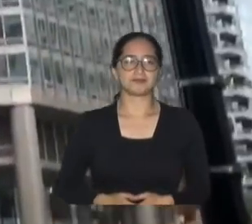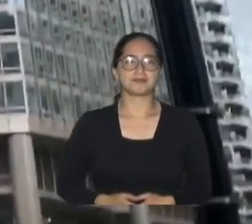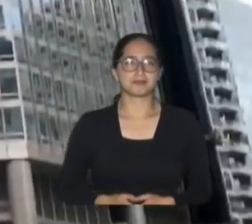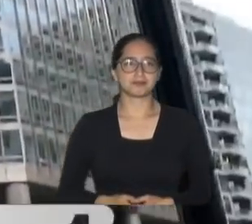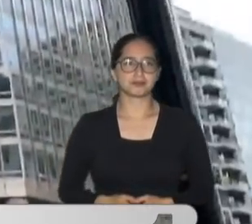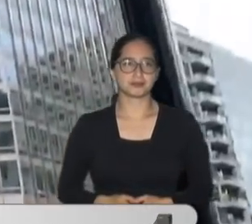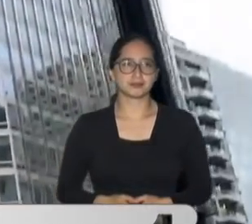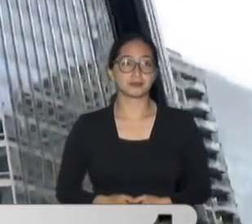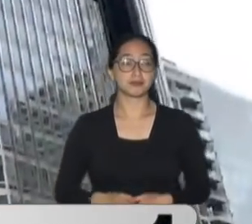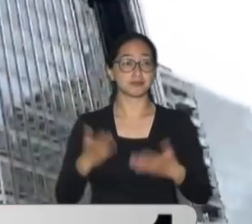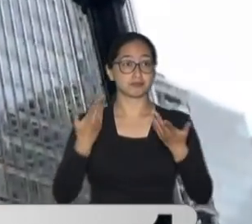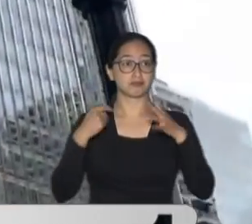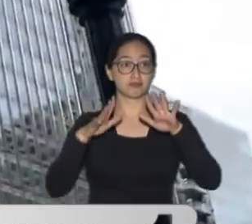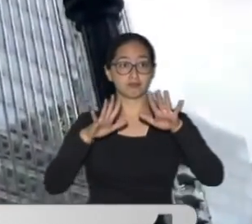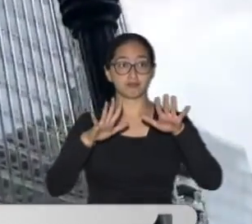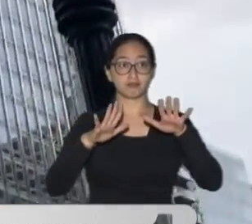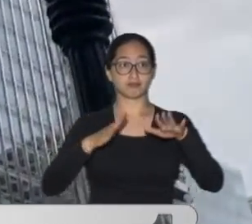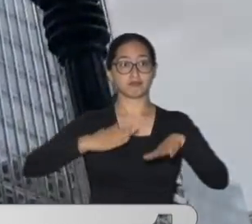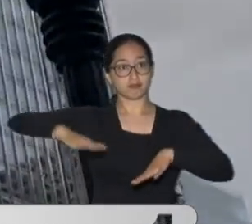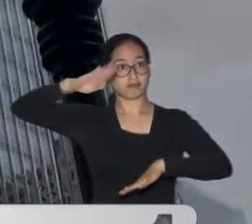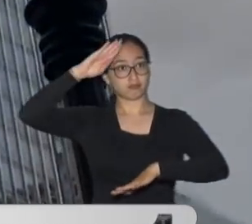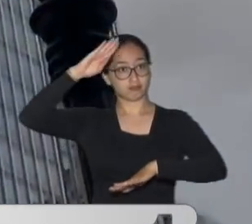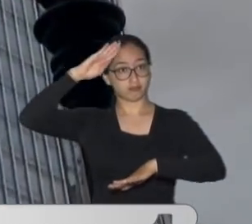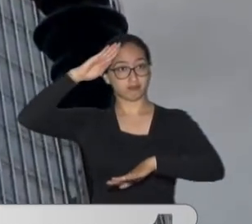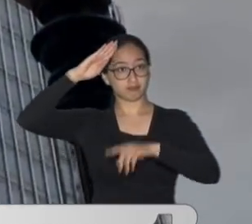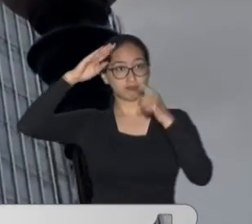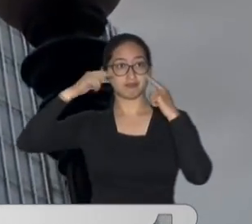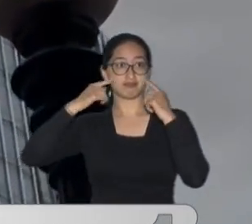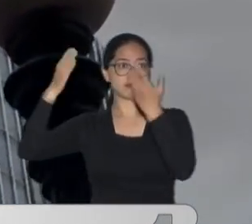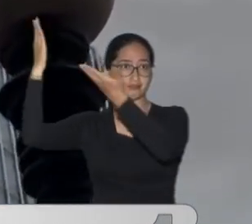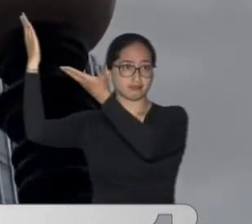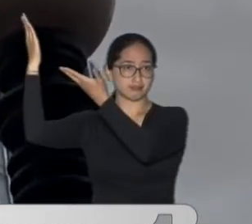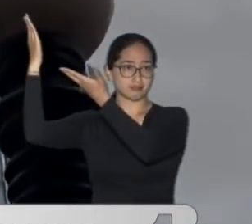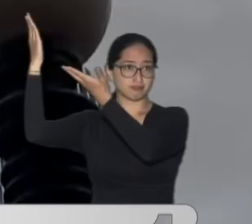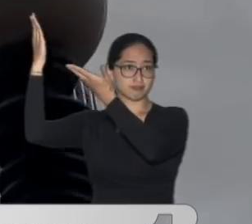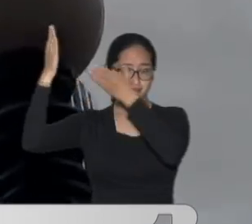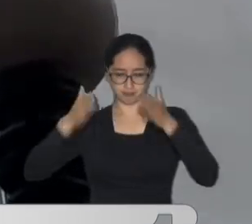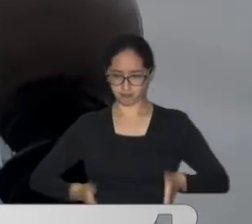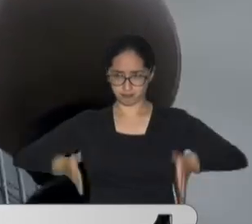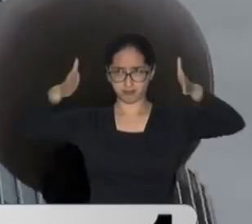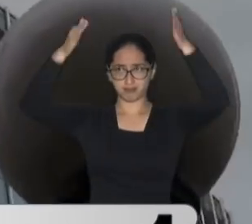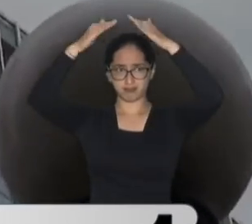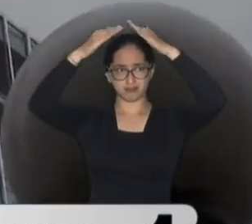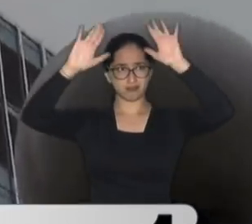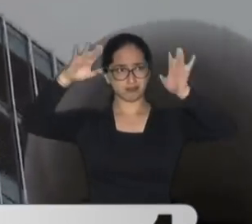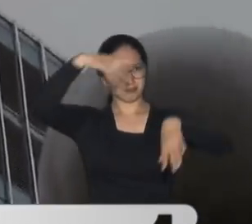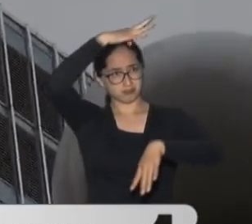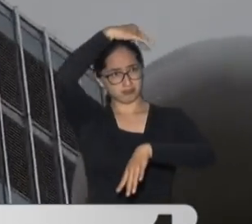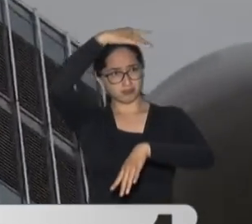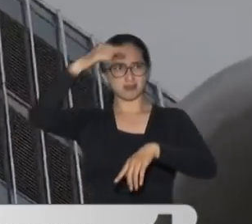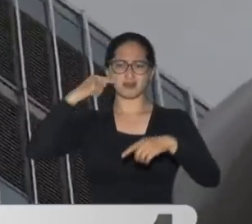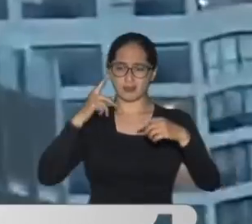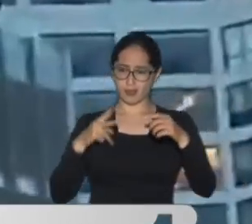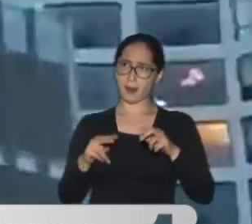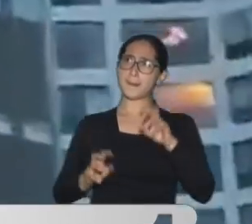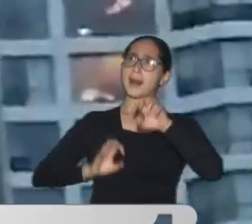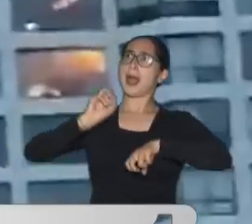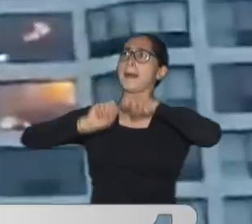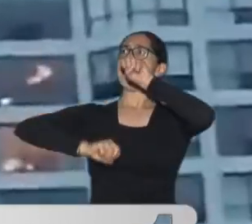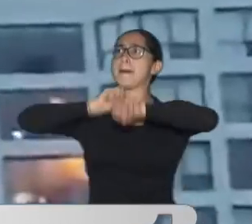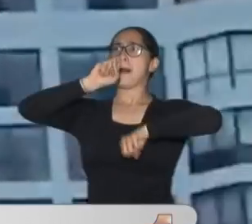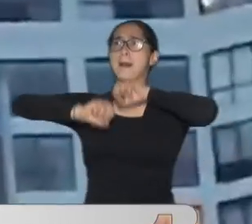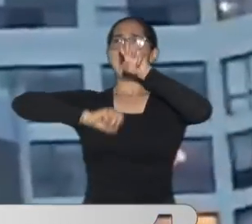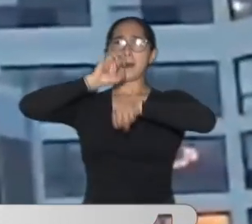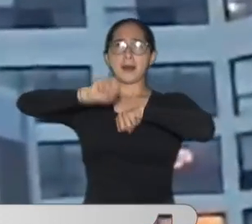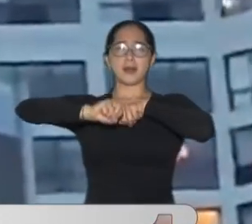Las autoridades lograron rescatar al joven que escaló la Torre Trump en la ciudad estadounidense de Chicago, el cual exigió